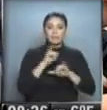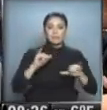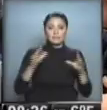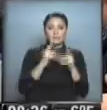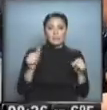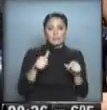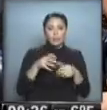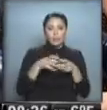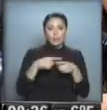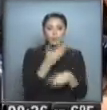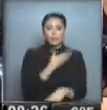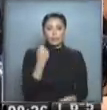el frente para la victoria